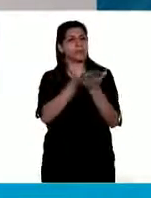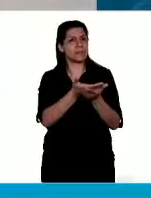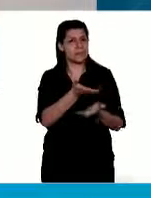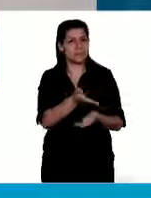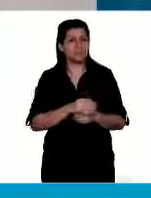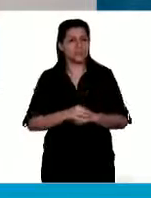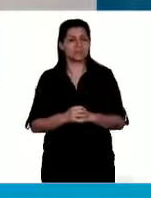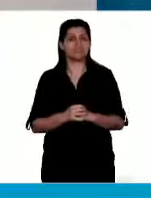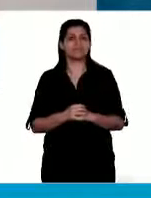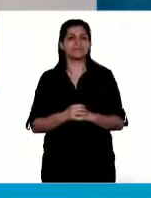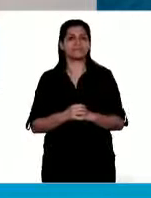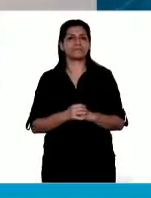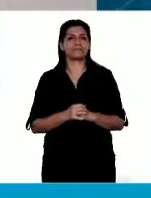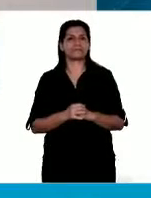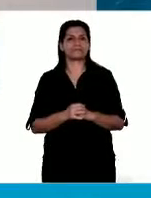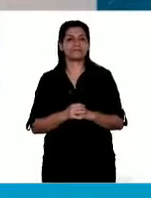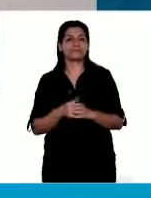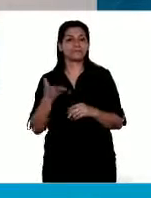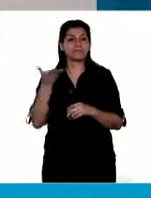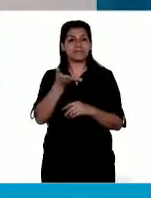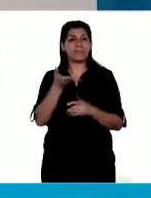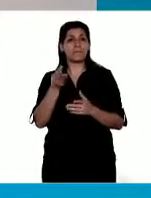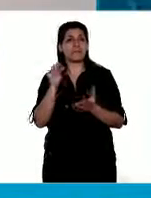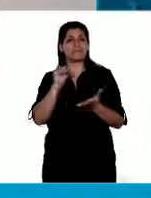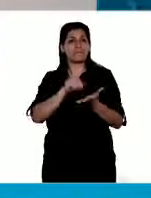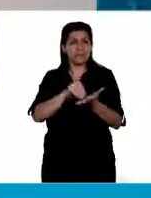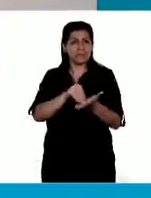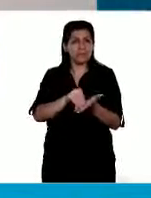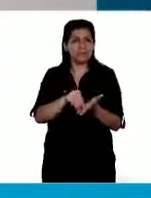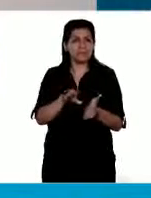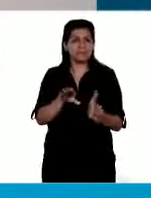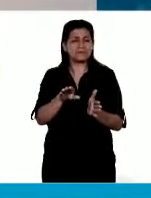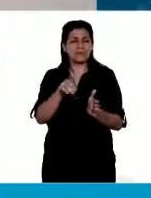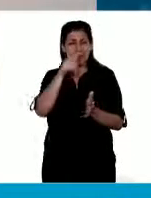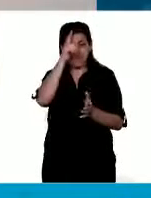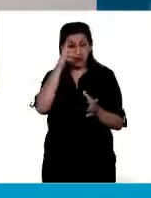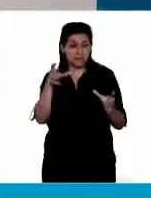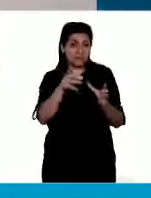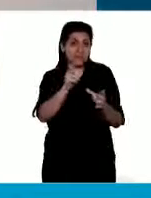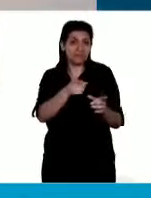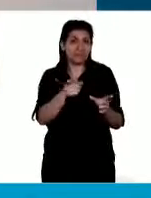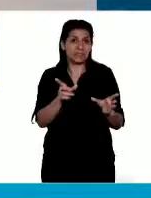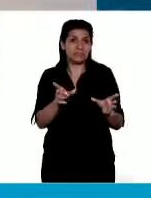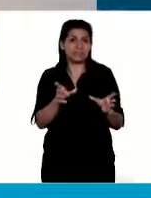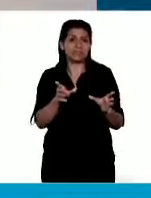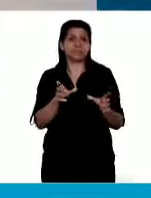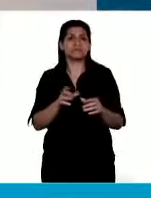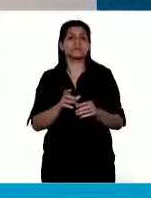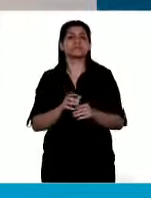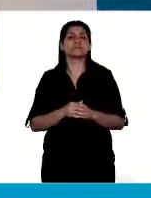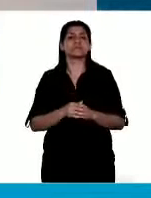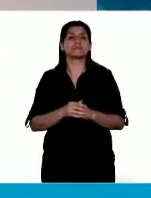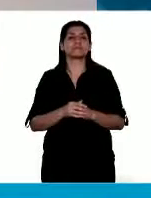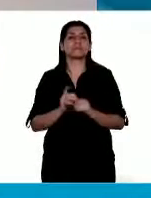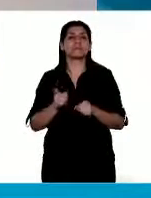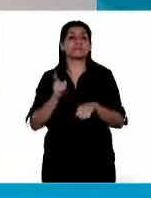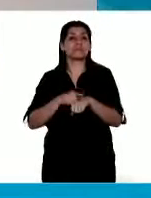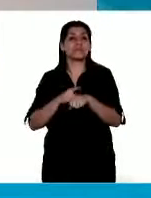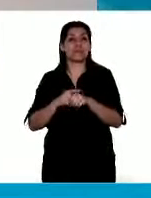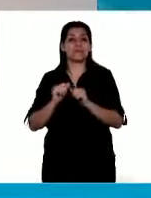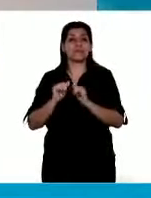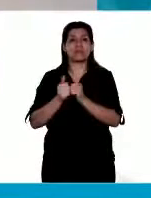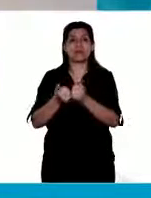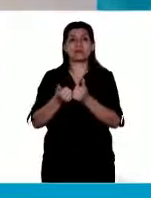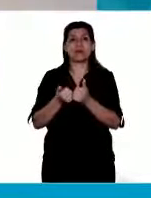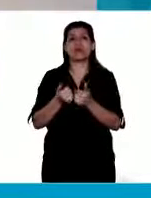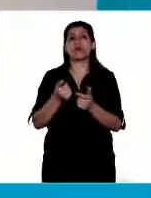Y se les ha exigido más y no se los ha compensado a estos policías como a la par, como sí lo compensaron las fuerzas federales